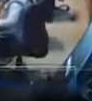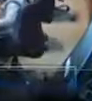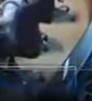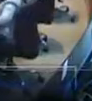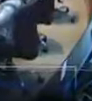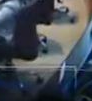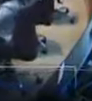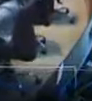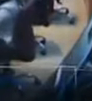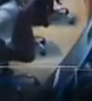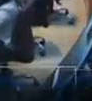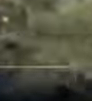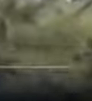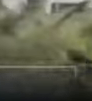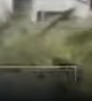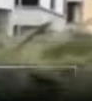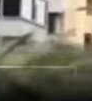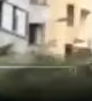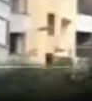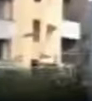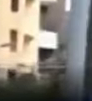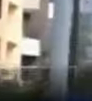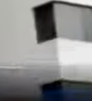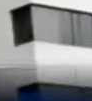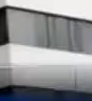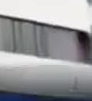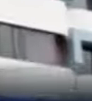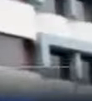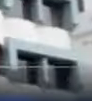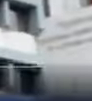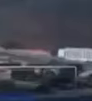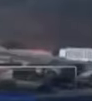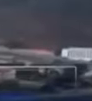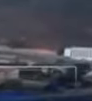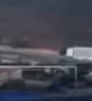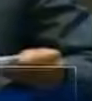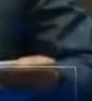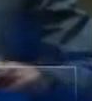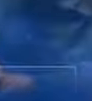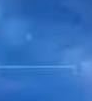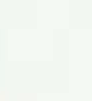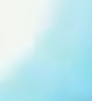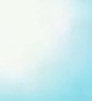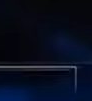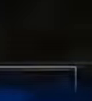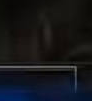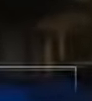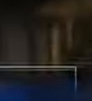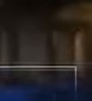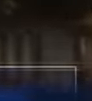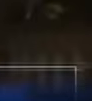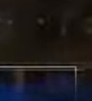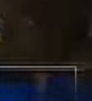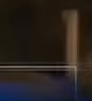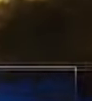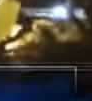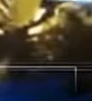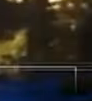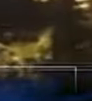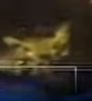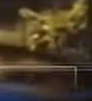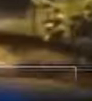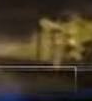la ley orgánica para evitar la especulación sobre el valor de las tierras y fijación de tributos. Más de 100.000